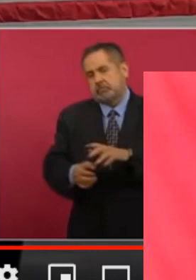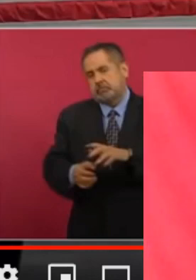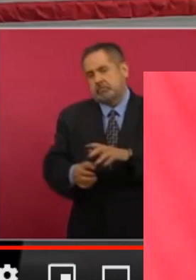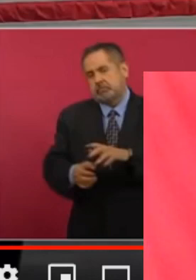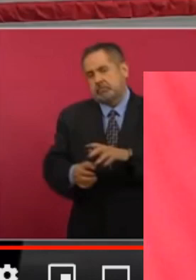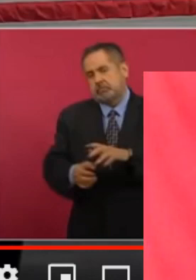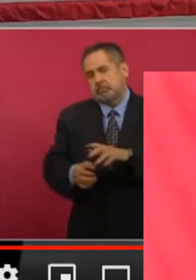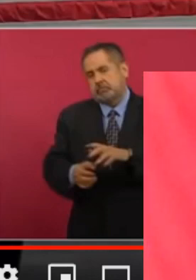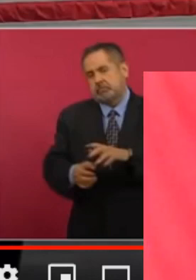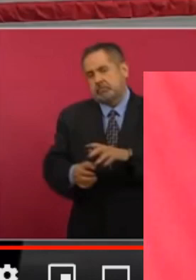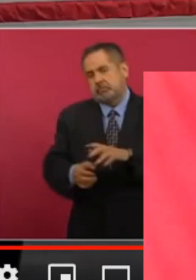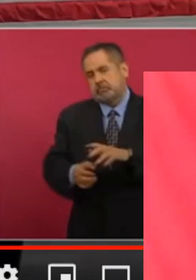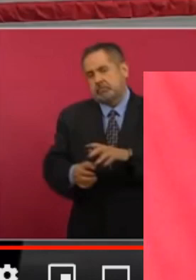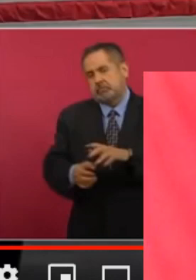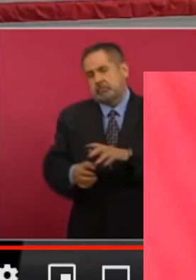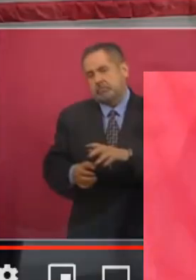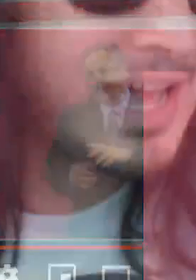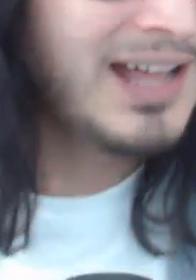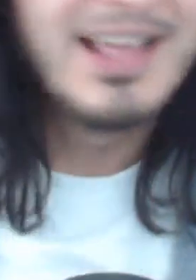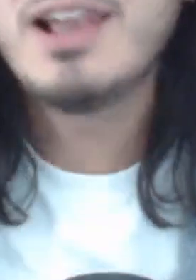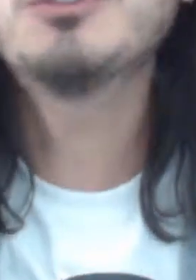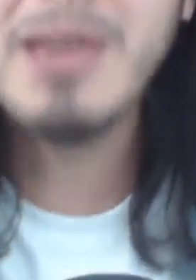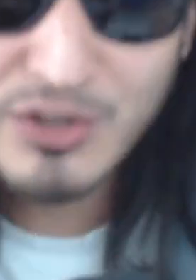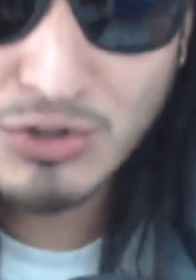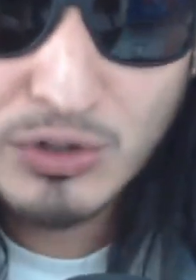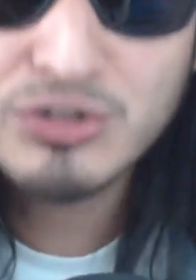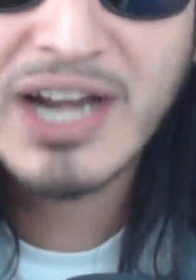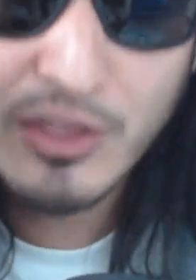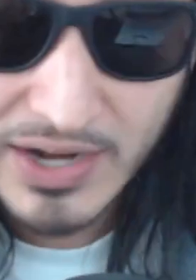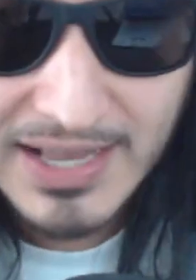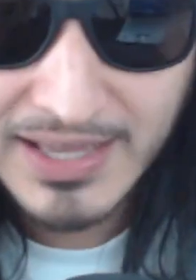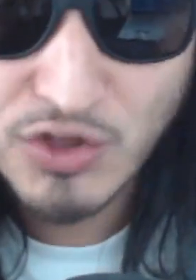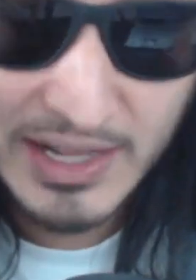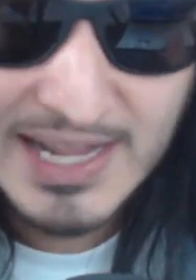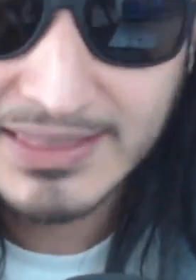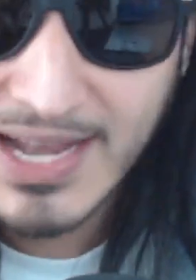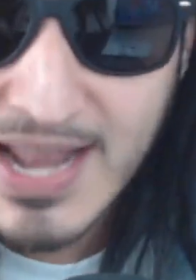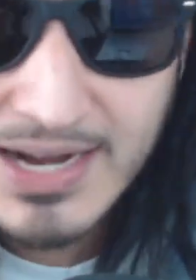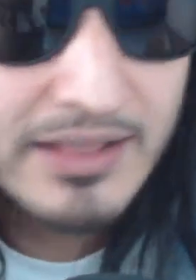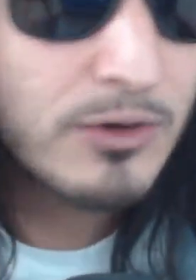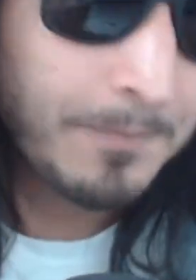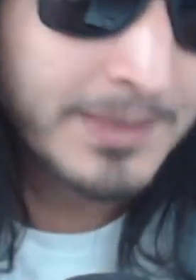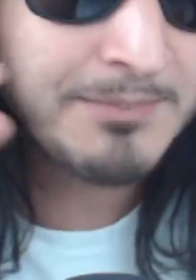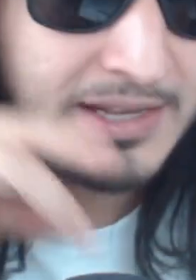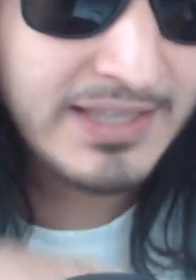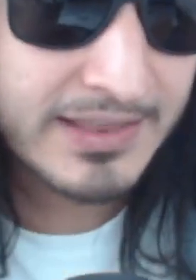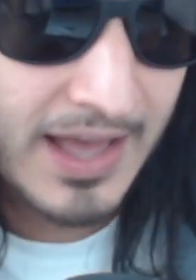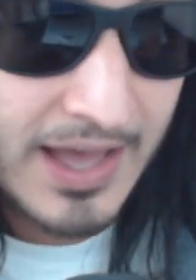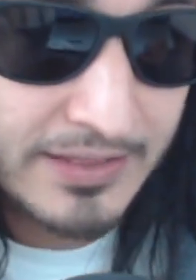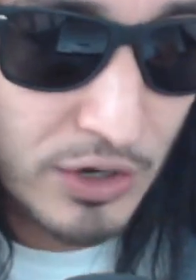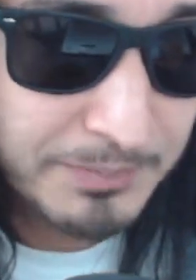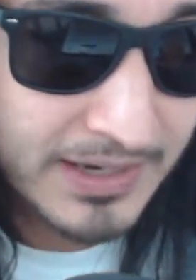sea, comparte este video, esparce la palabra. Los medios son los traidores aquí, no le quesas a la tele ni a la radio. Siempre a la